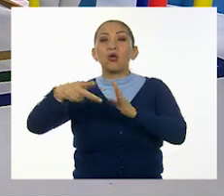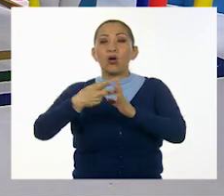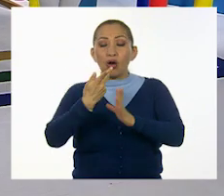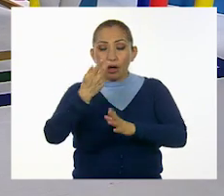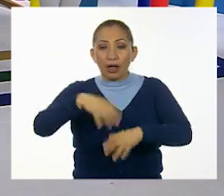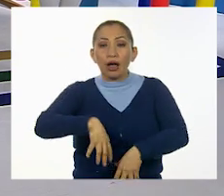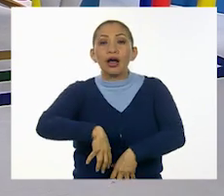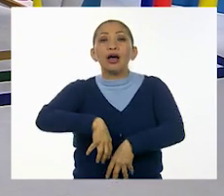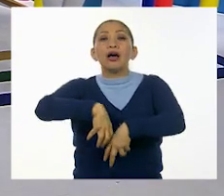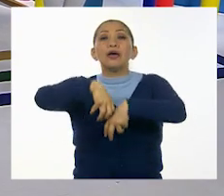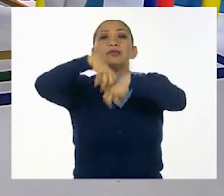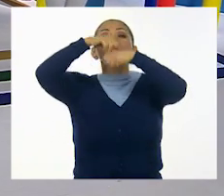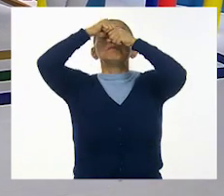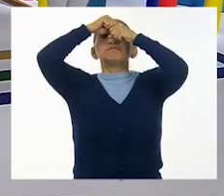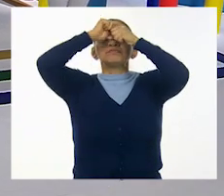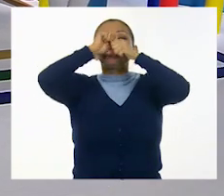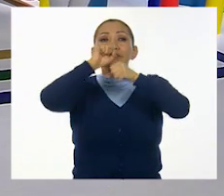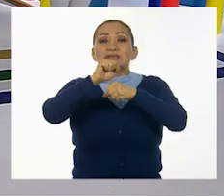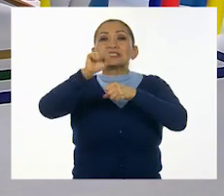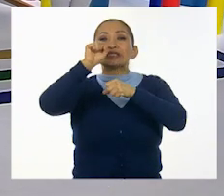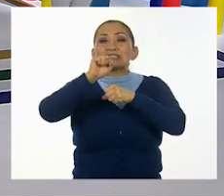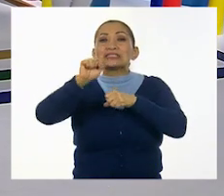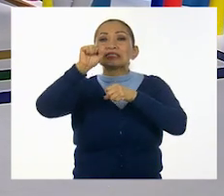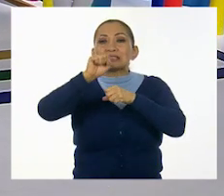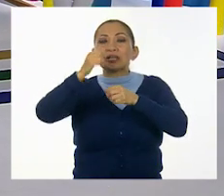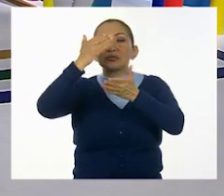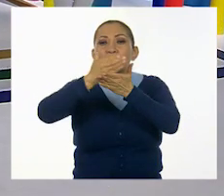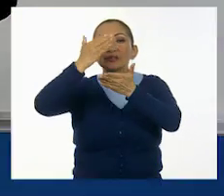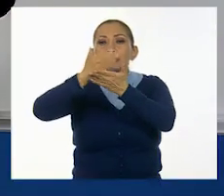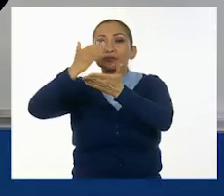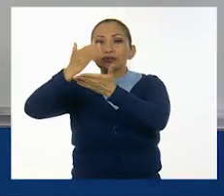Inhalamos y